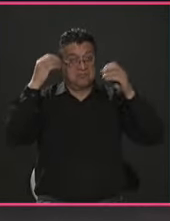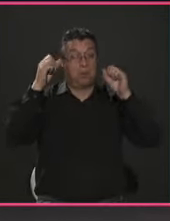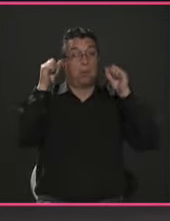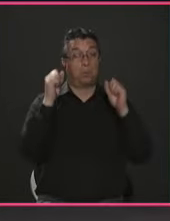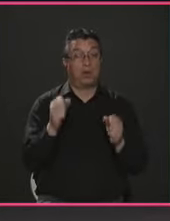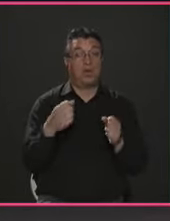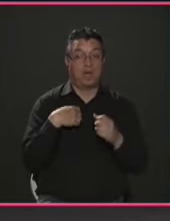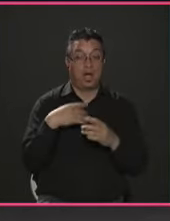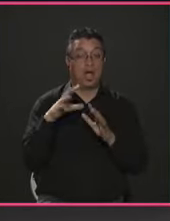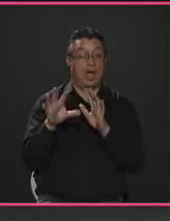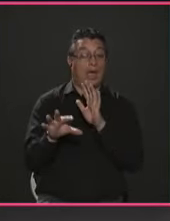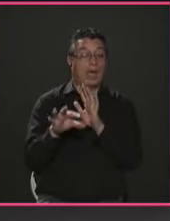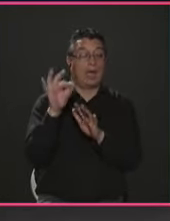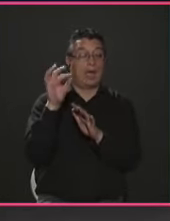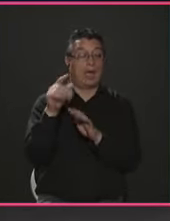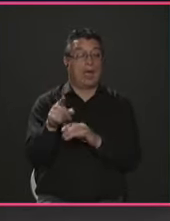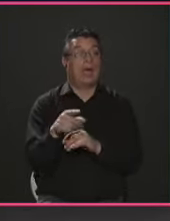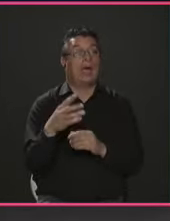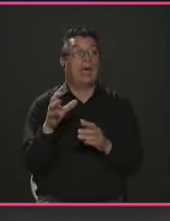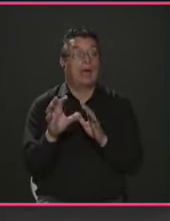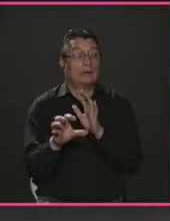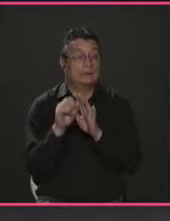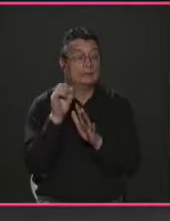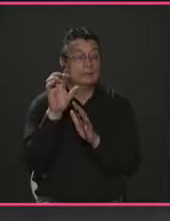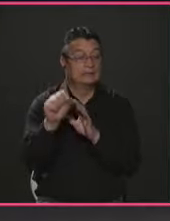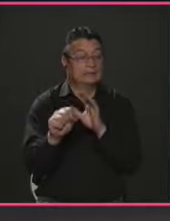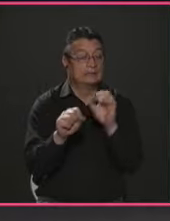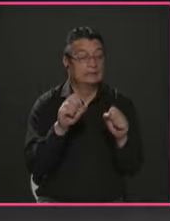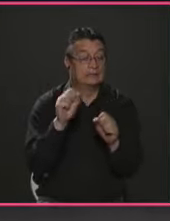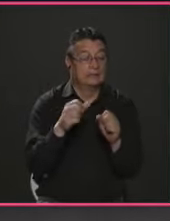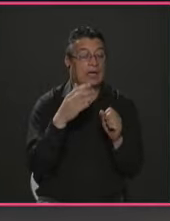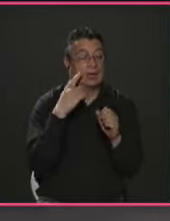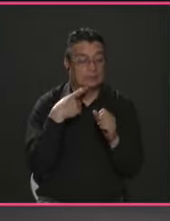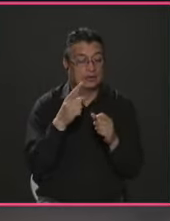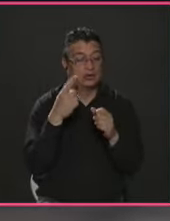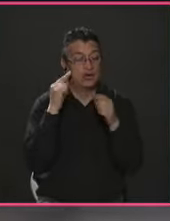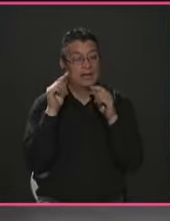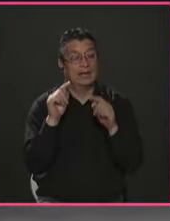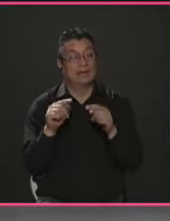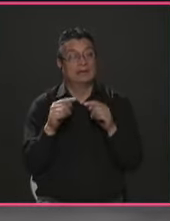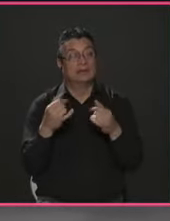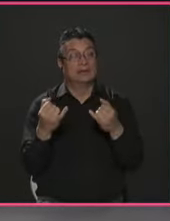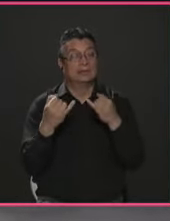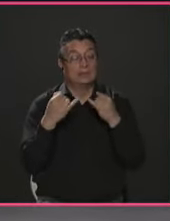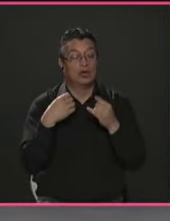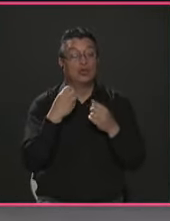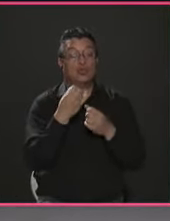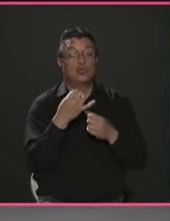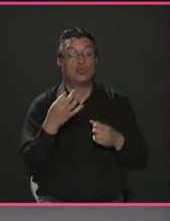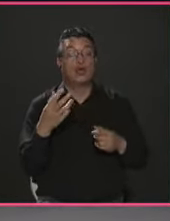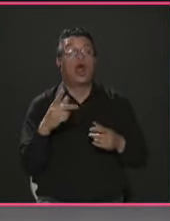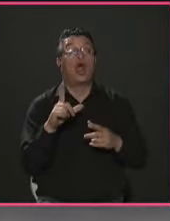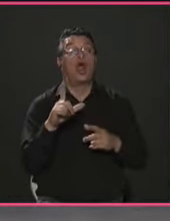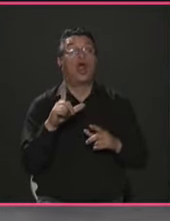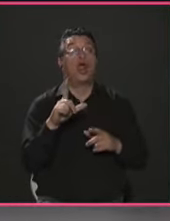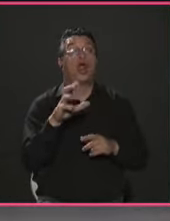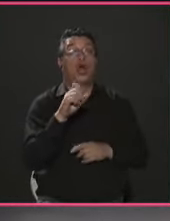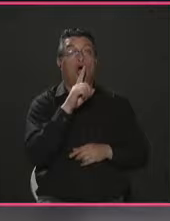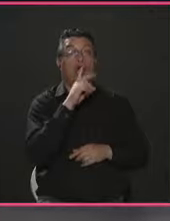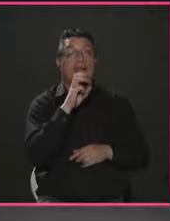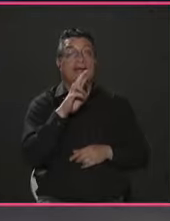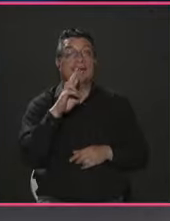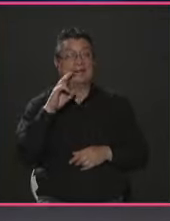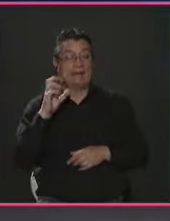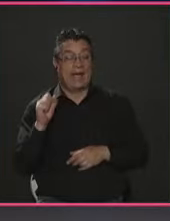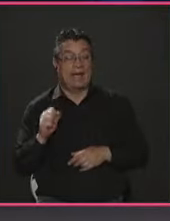posibilidad de que le adivine como estamos hablando de adivinar Sí pero estamos hablando en este caso de adivinar el número de la lotería ya entonces la